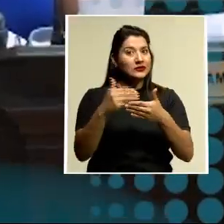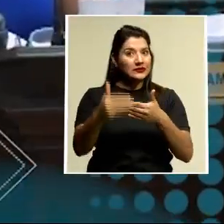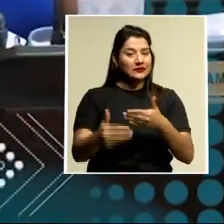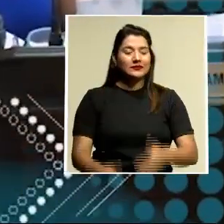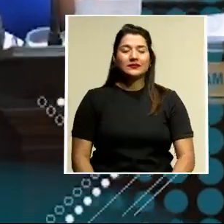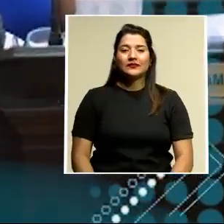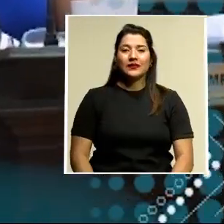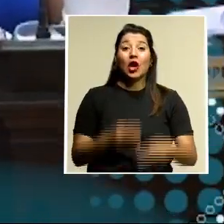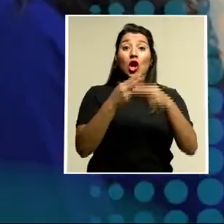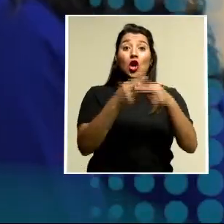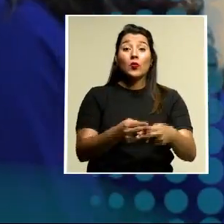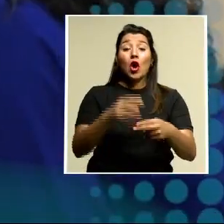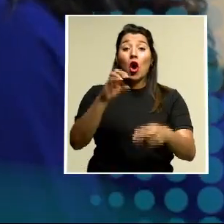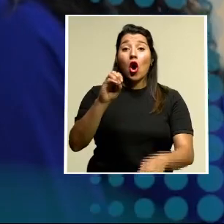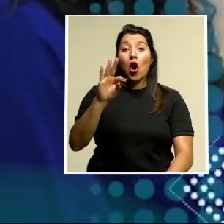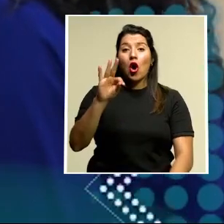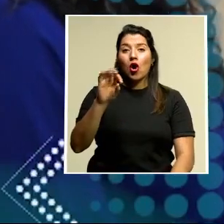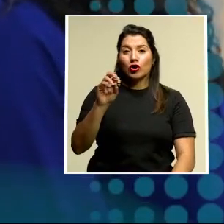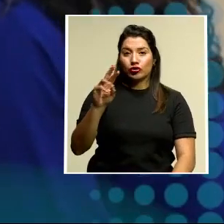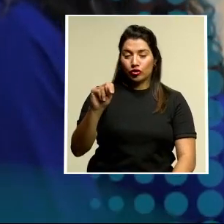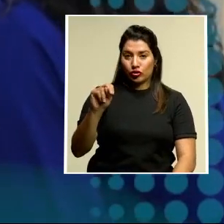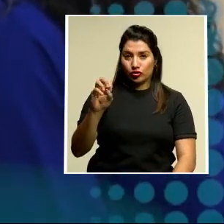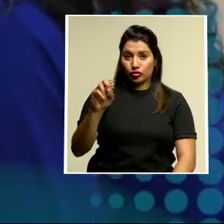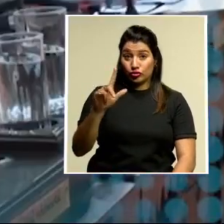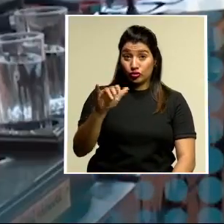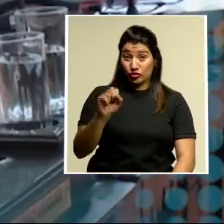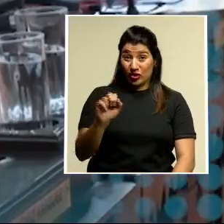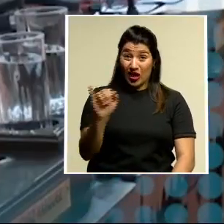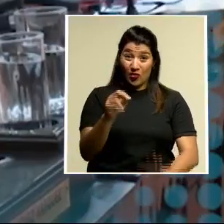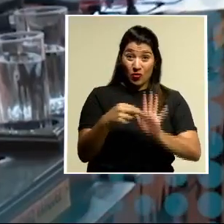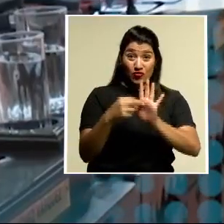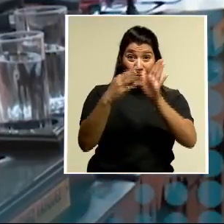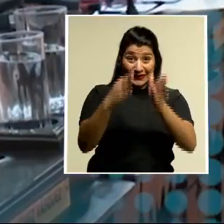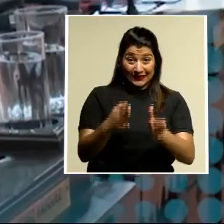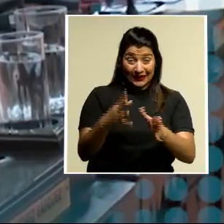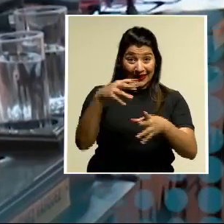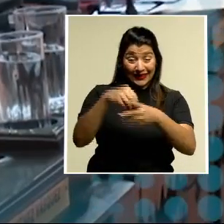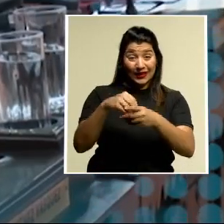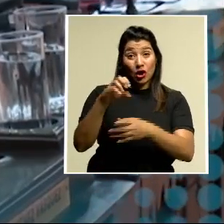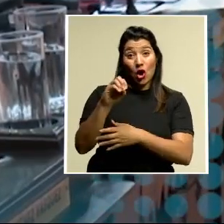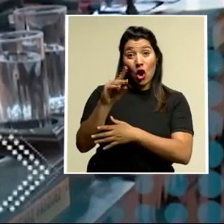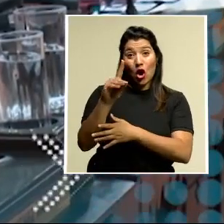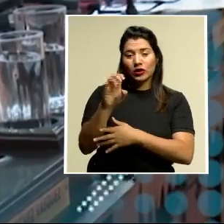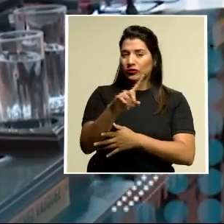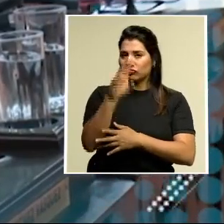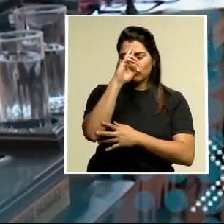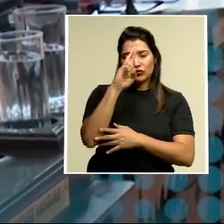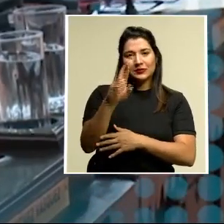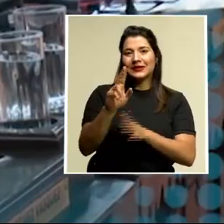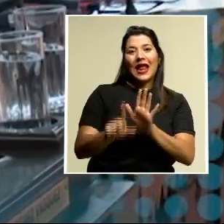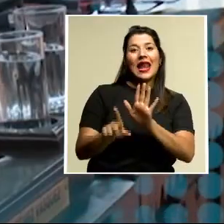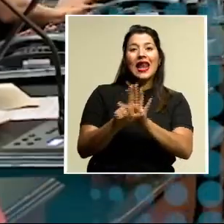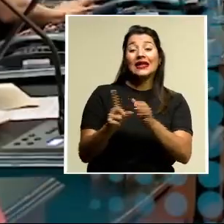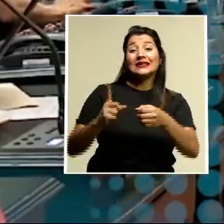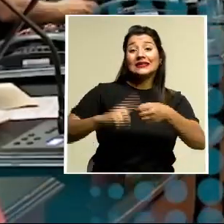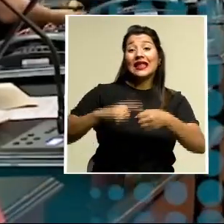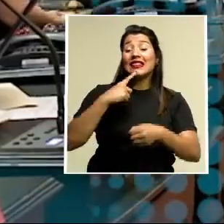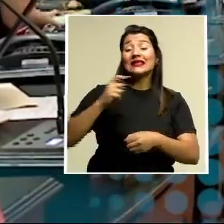El nombramiento de Otón Solís como representante de Costa Rica ante la OCDE infringe la ley de adhesión, según afirman